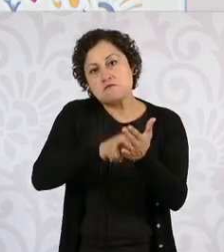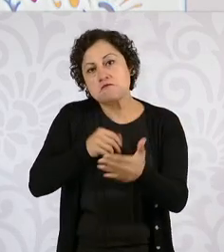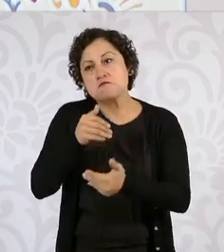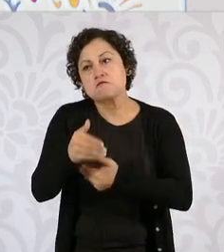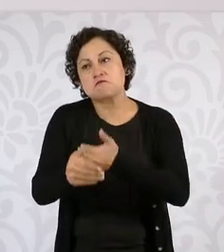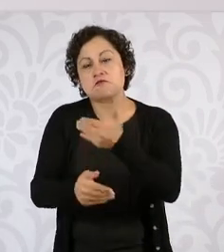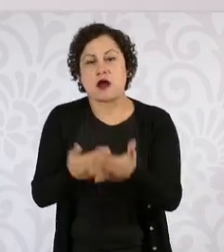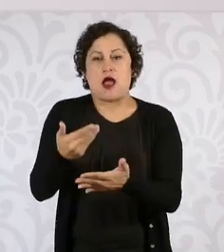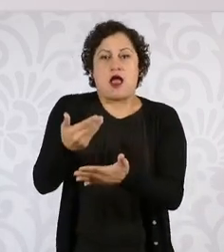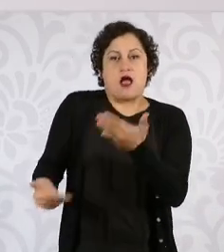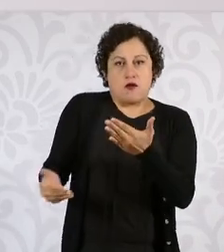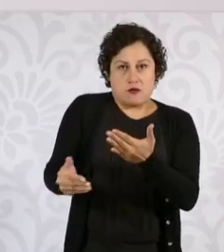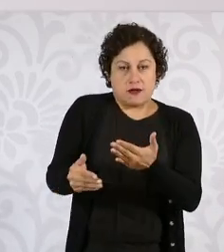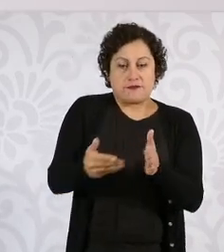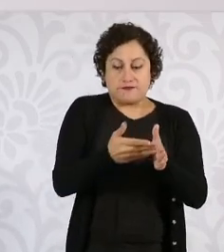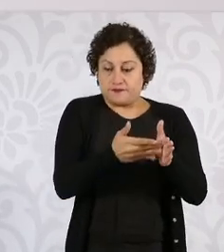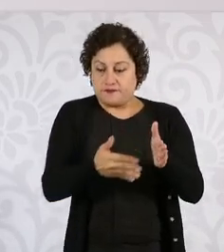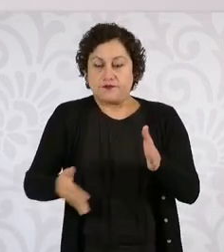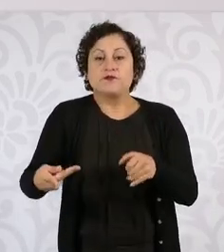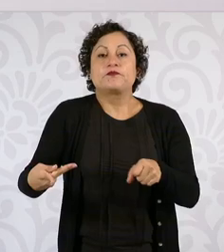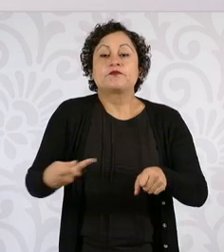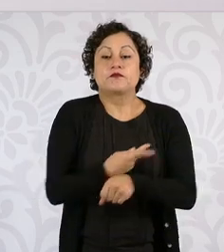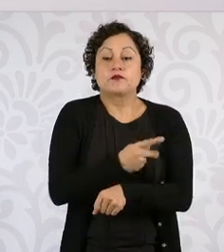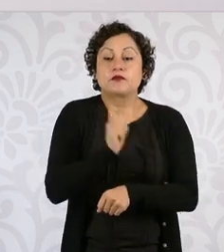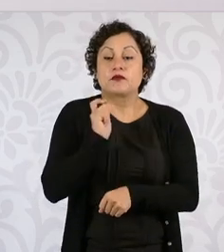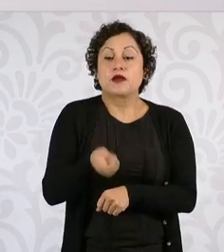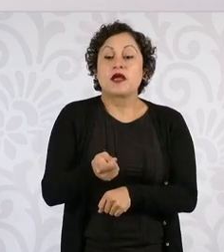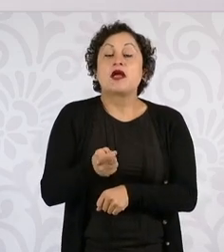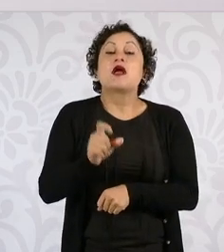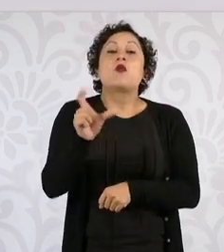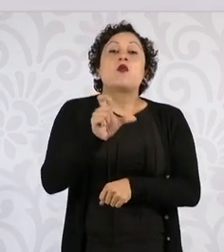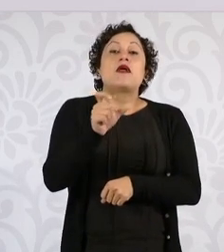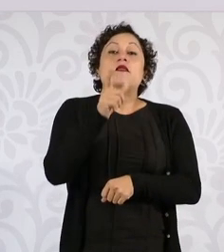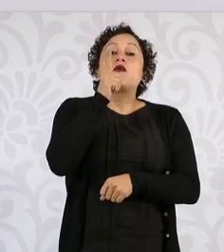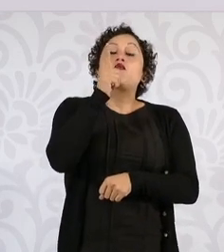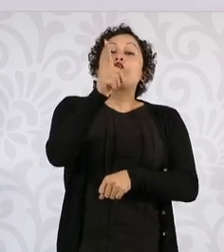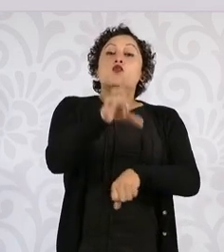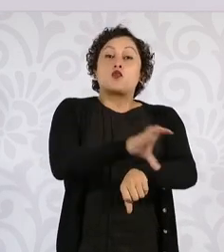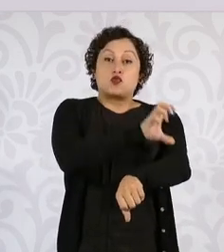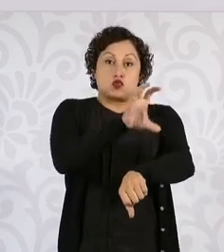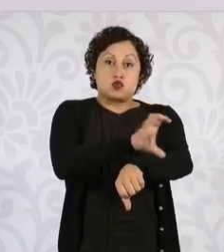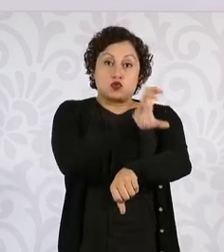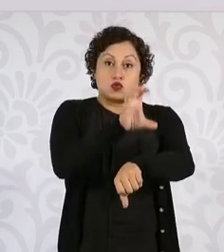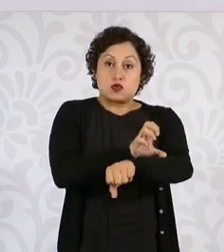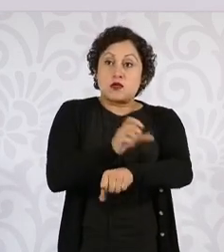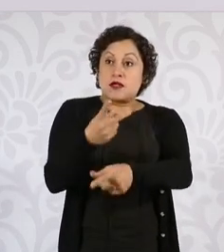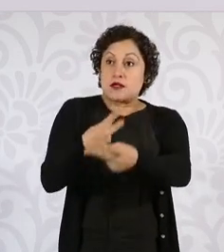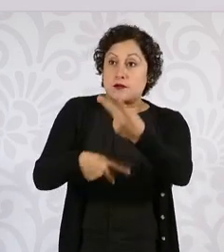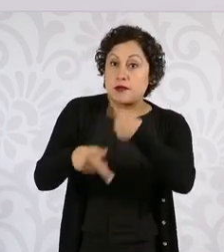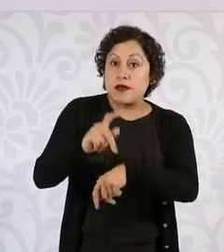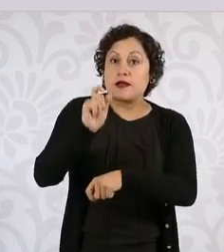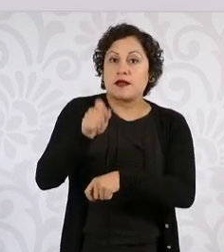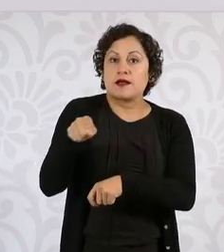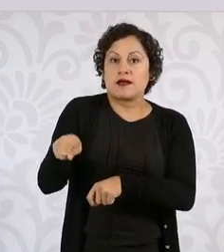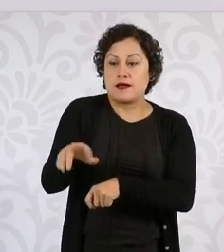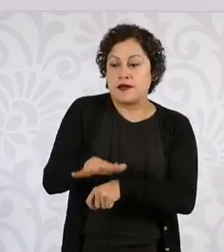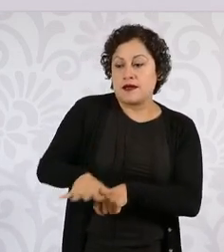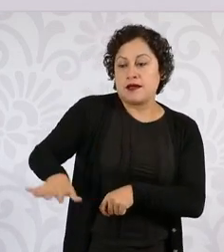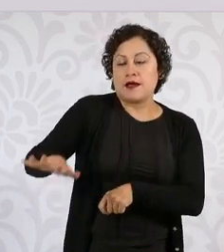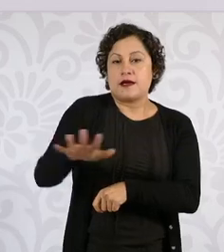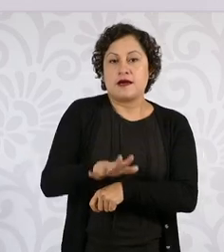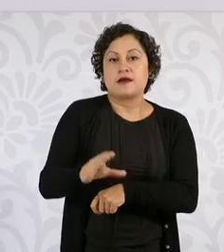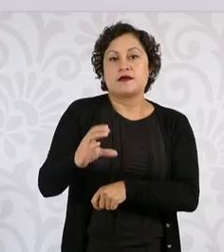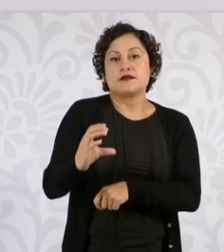ocurrir es que cuando se genera la electricidad, hay un área que se llama el Centro Nacional de Control de Energía,